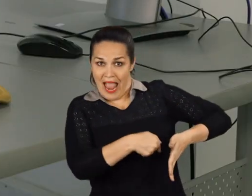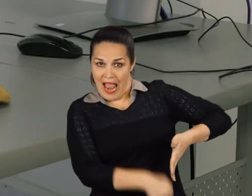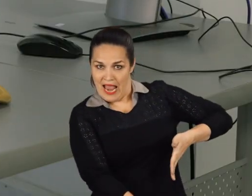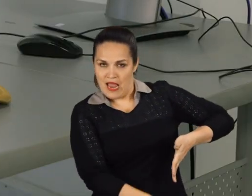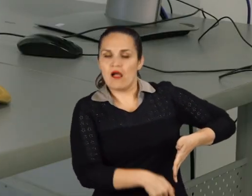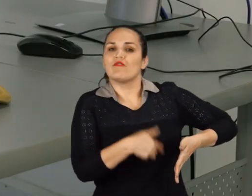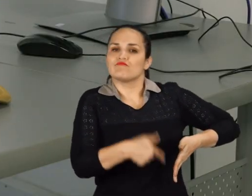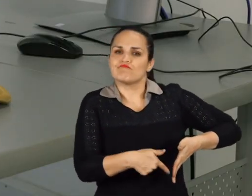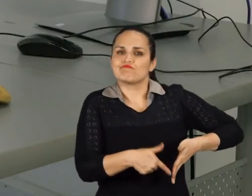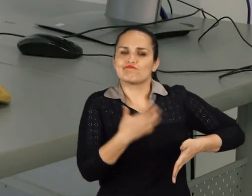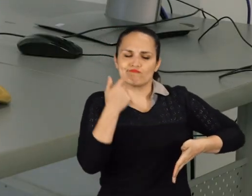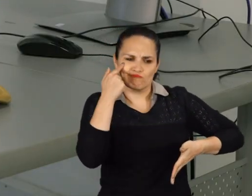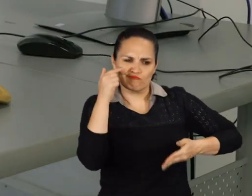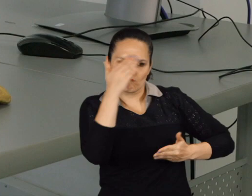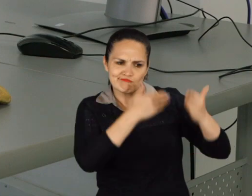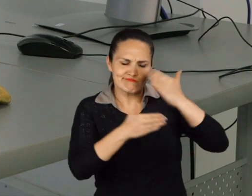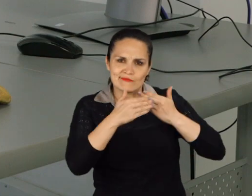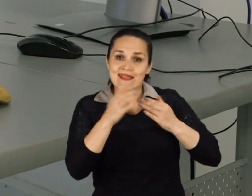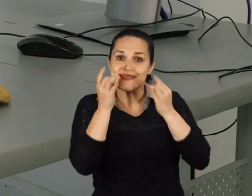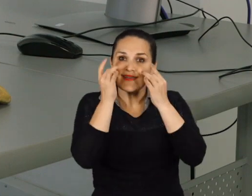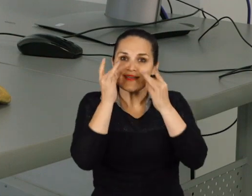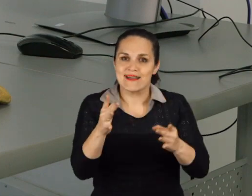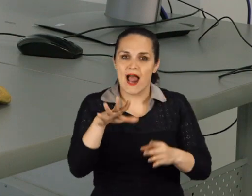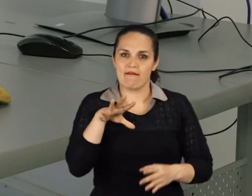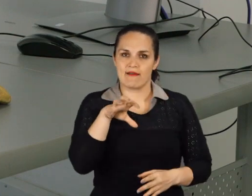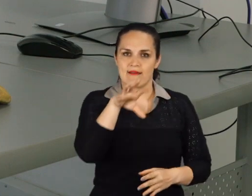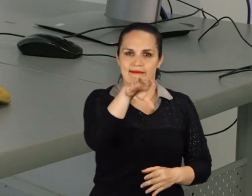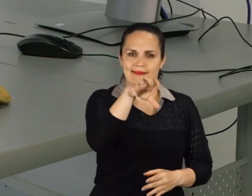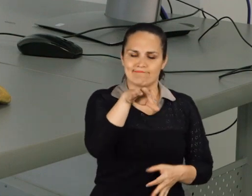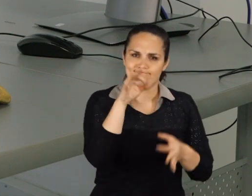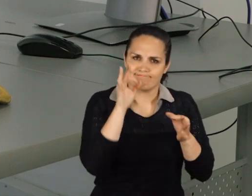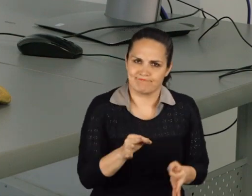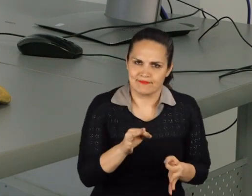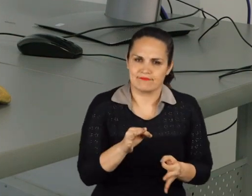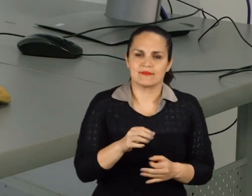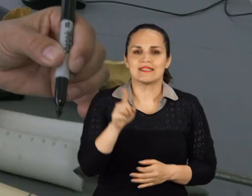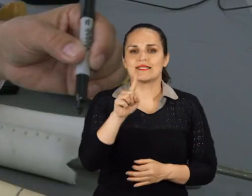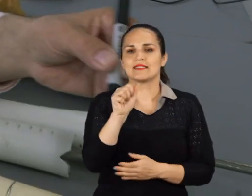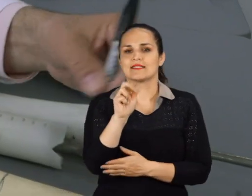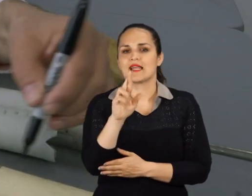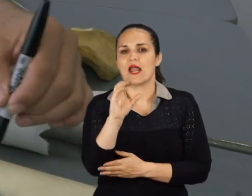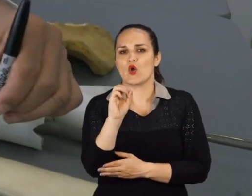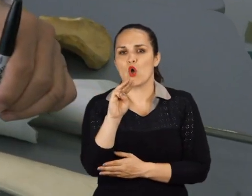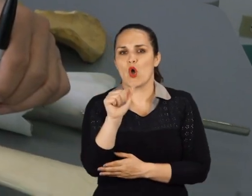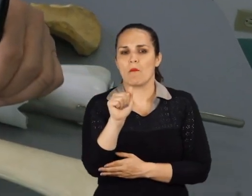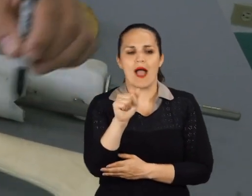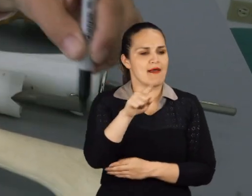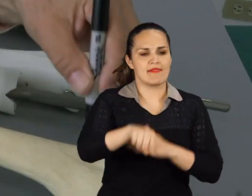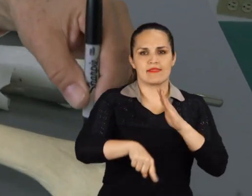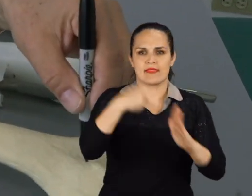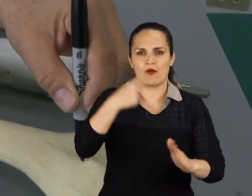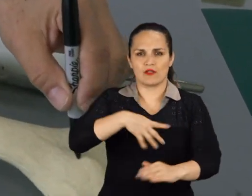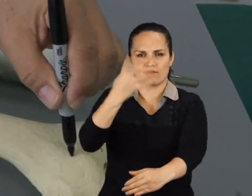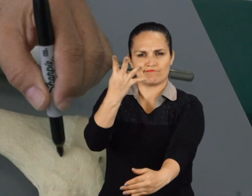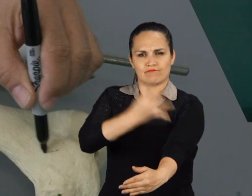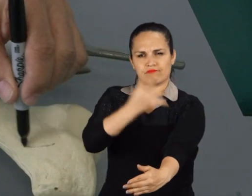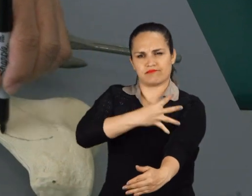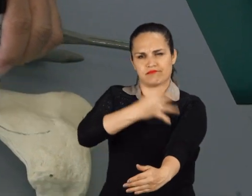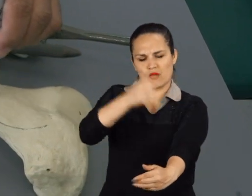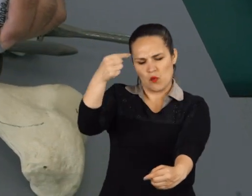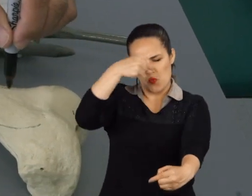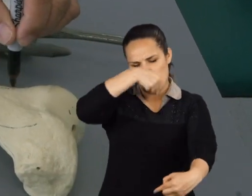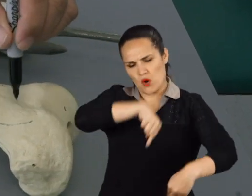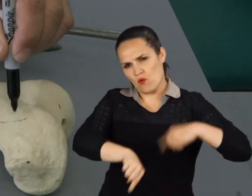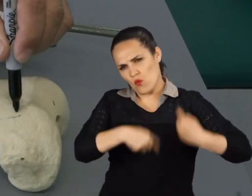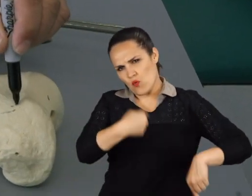de quimioterapia, que ayudó esa quimioterapia a reducir el tamaño del tumor, el fémur que estaba comprometido por el